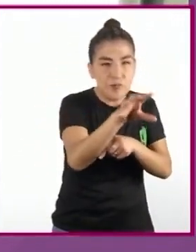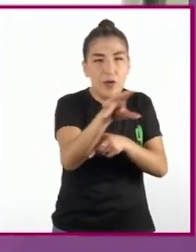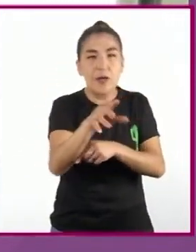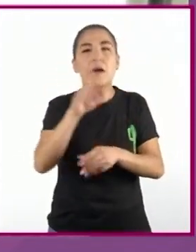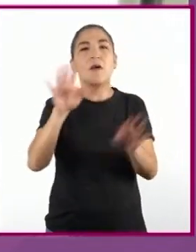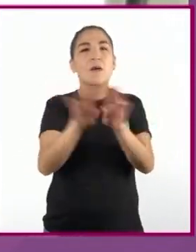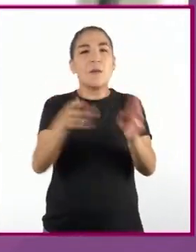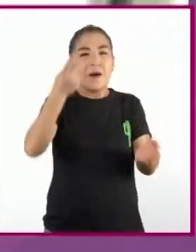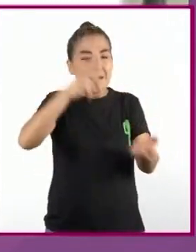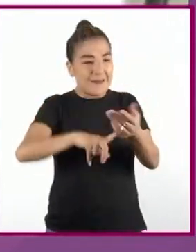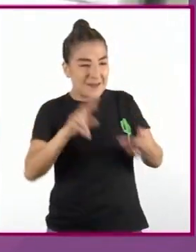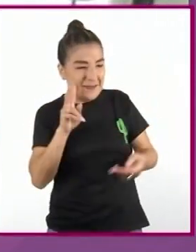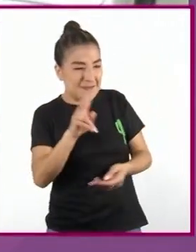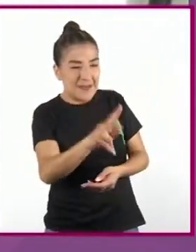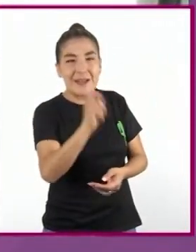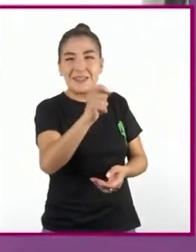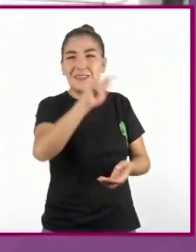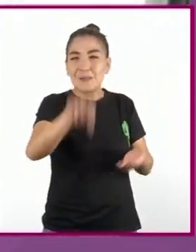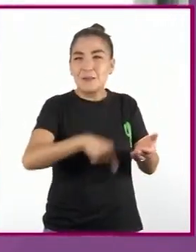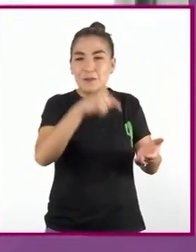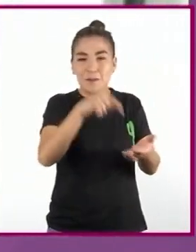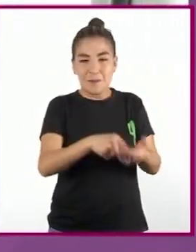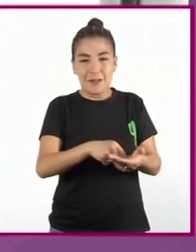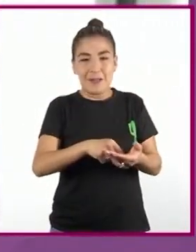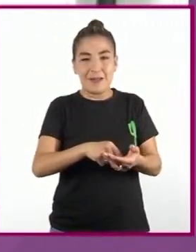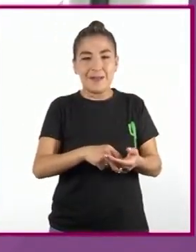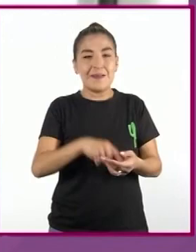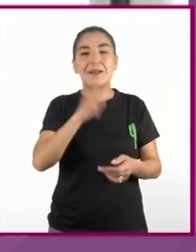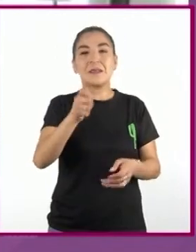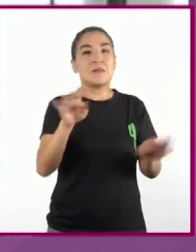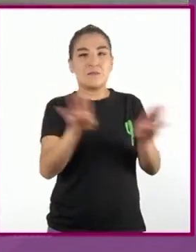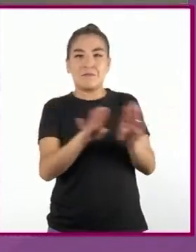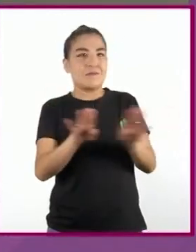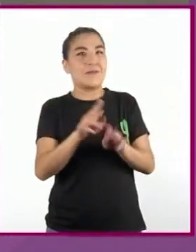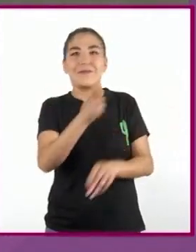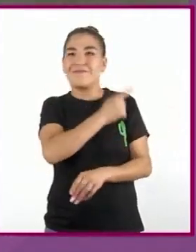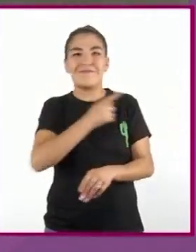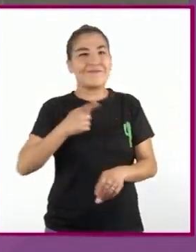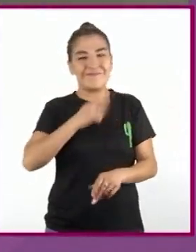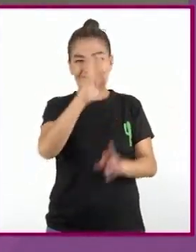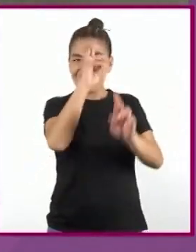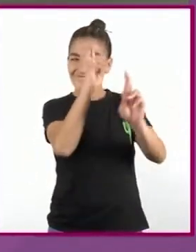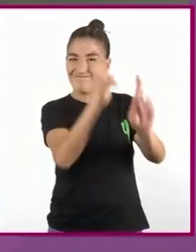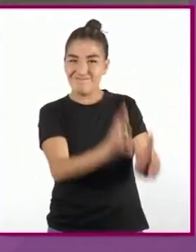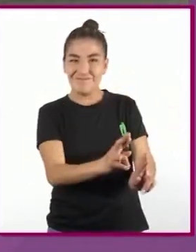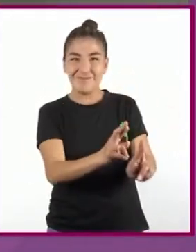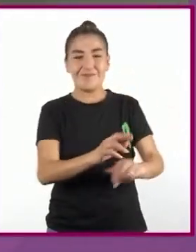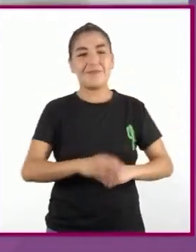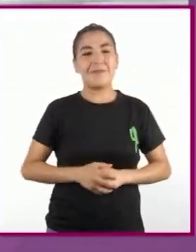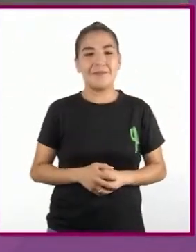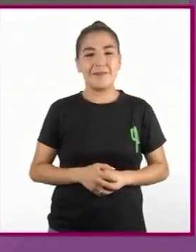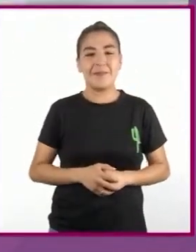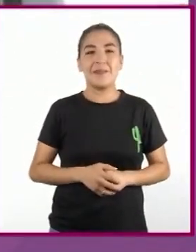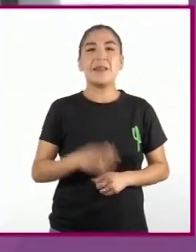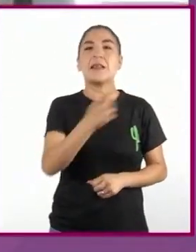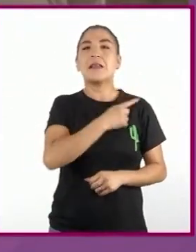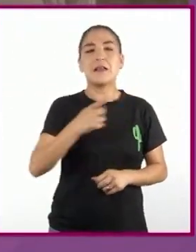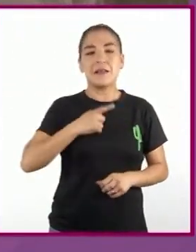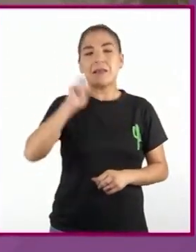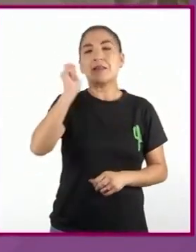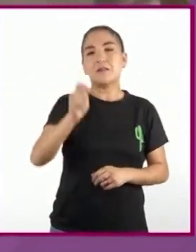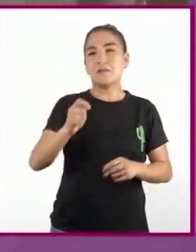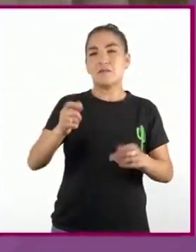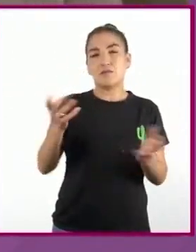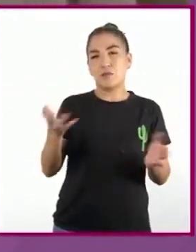las entrañas de la tierra, en la matriz de la tierra, y es un lugar ajeno que no le corresponde. Entonces tiene que ser un hombre santo,